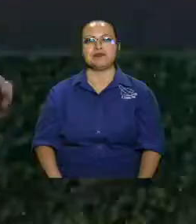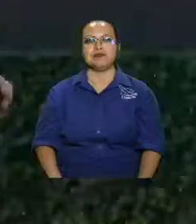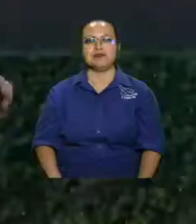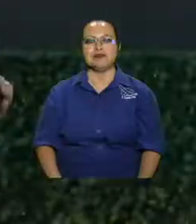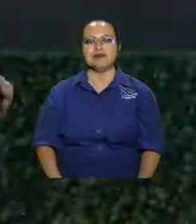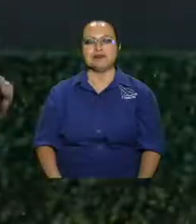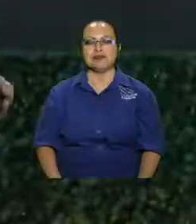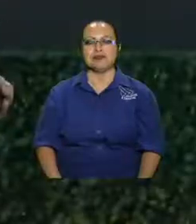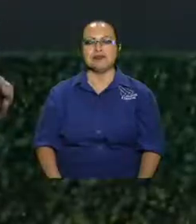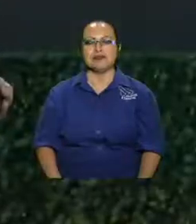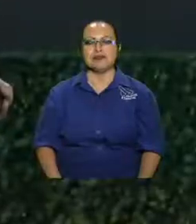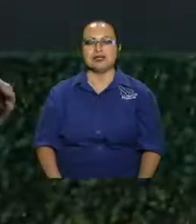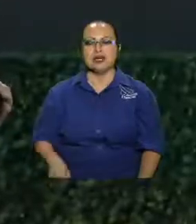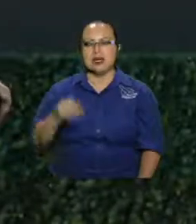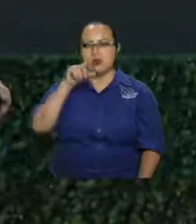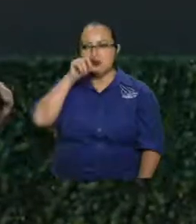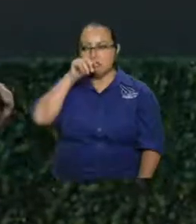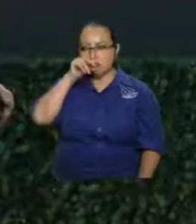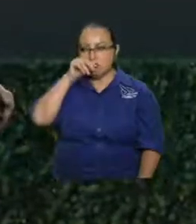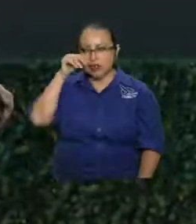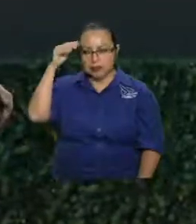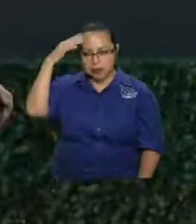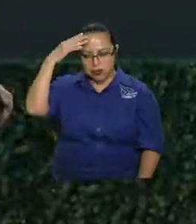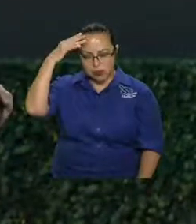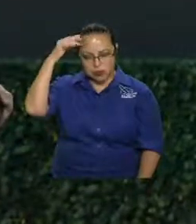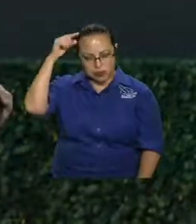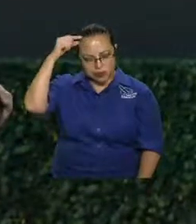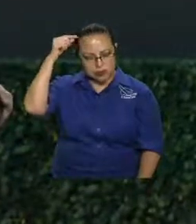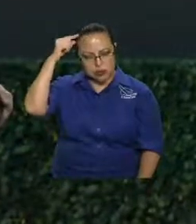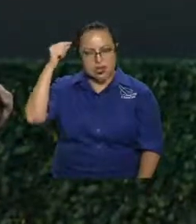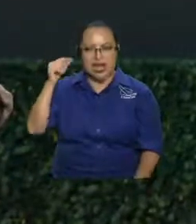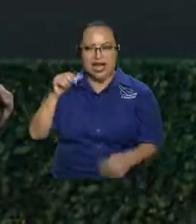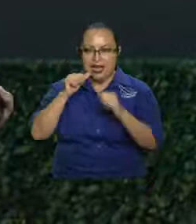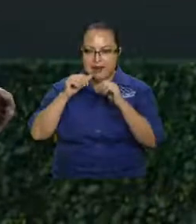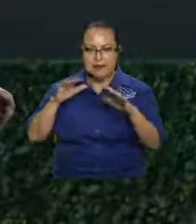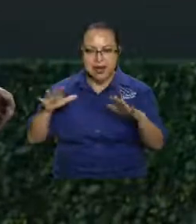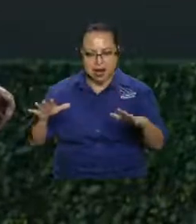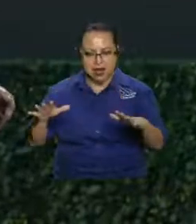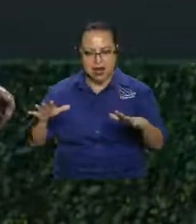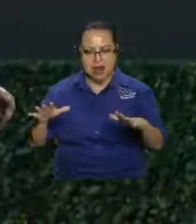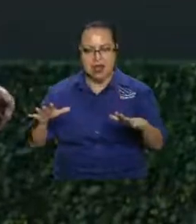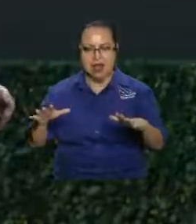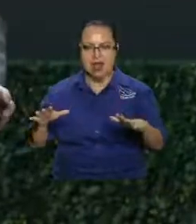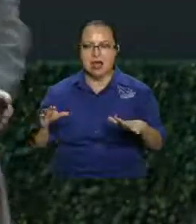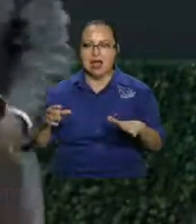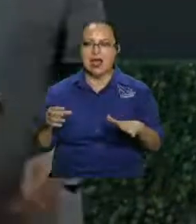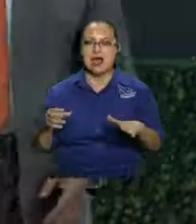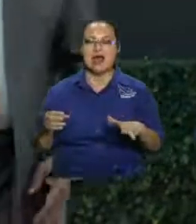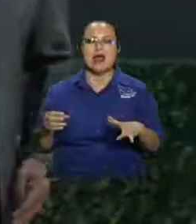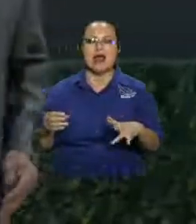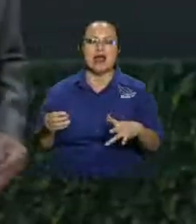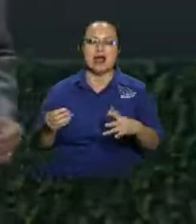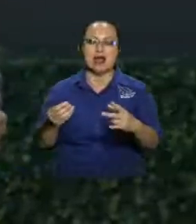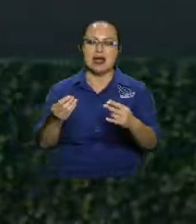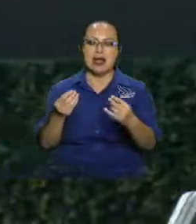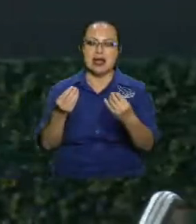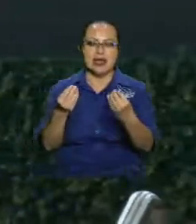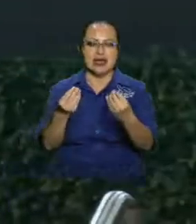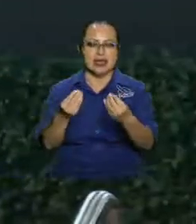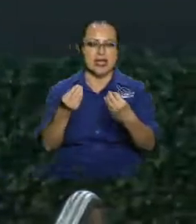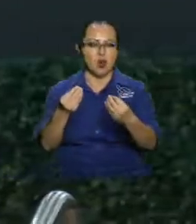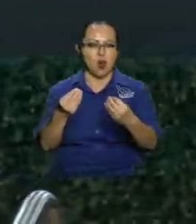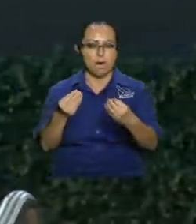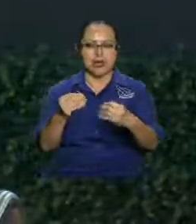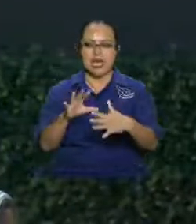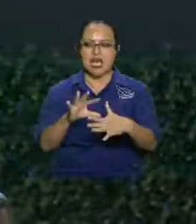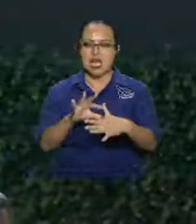Un águila es un animal de rapiña. Un cuervo es un animal de carroña. ¿Cuál es la diferencia entre un animal de